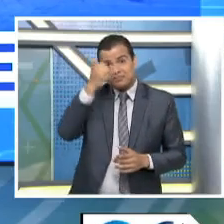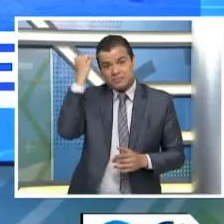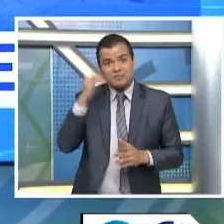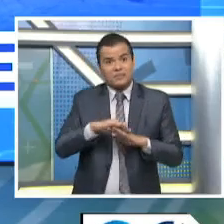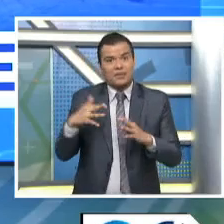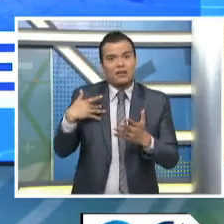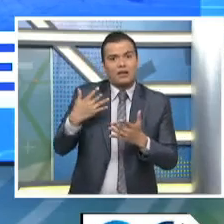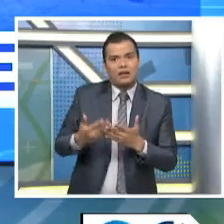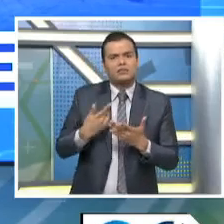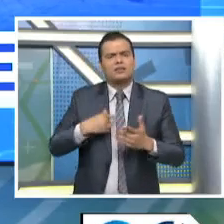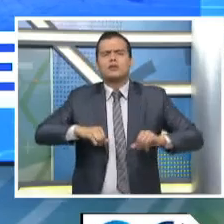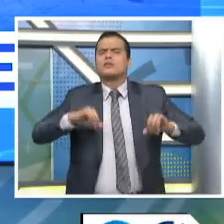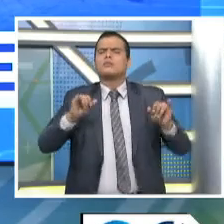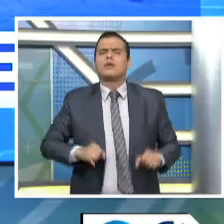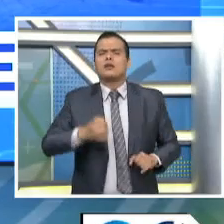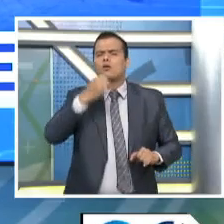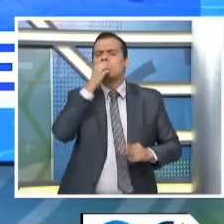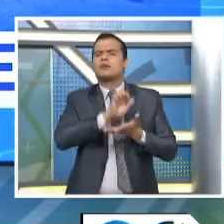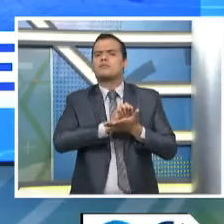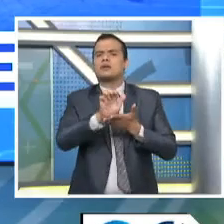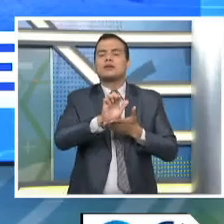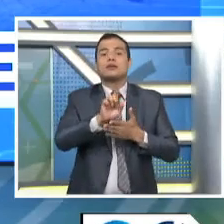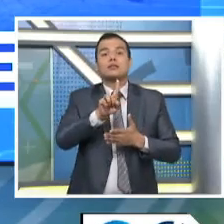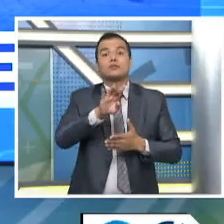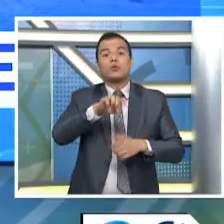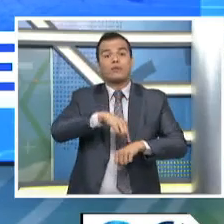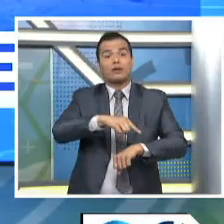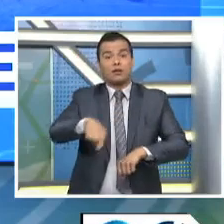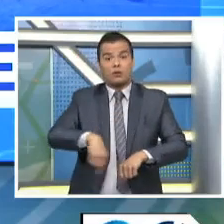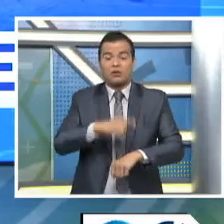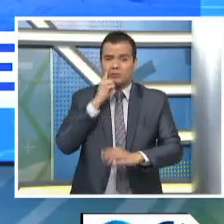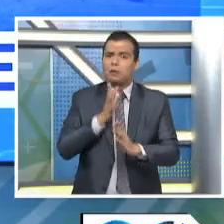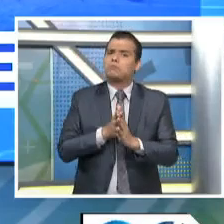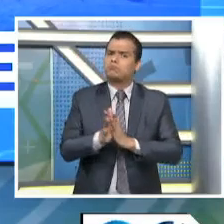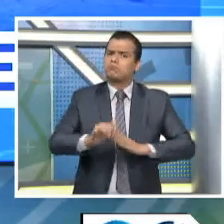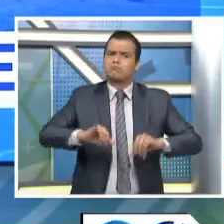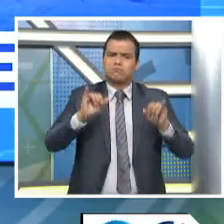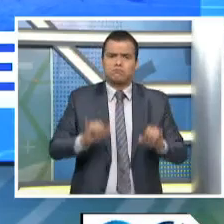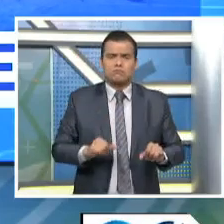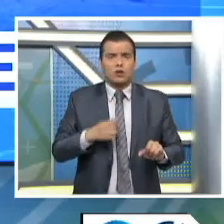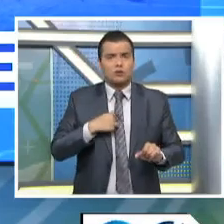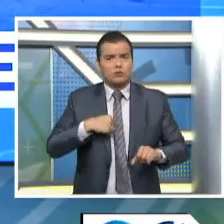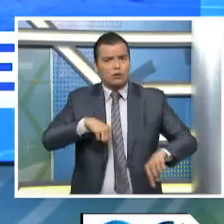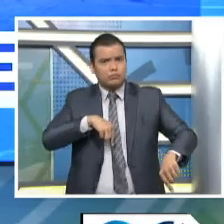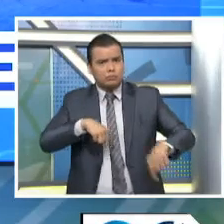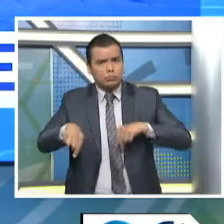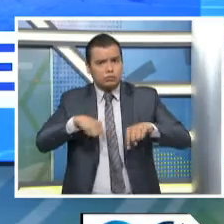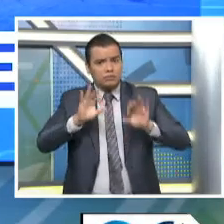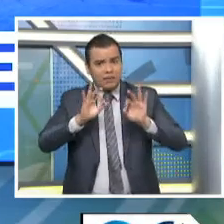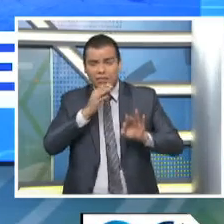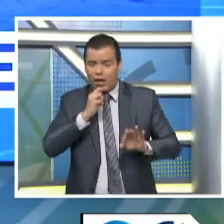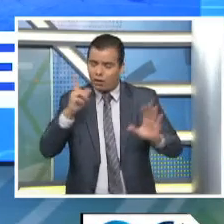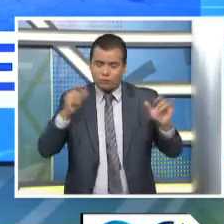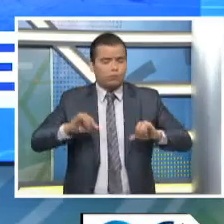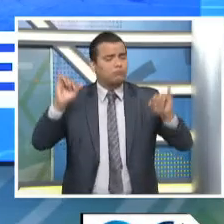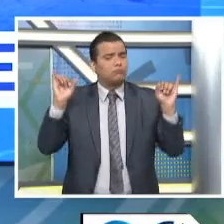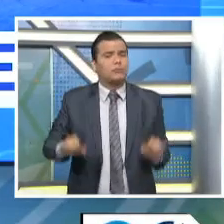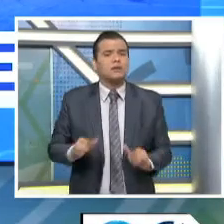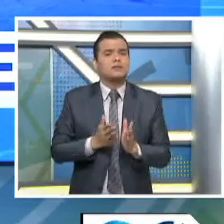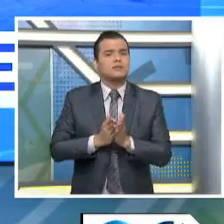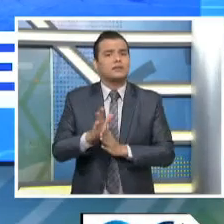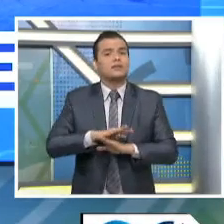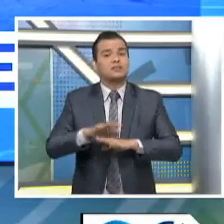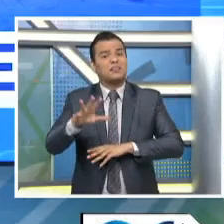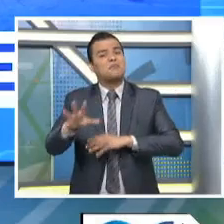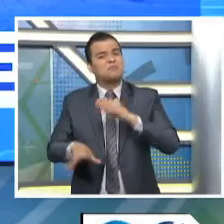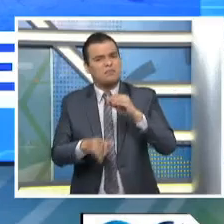completa 19 horas desde que se declaró en huelga de hambre y asegura que continuará hasta que no haya garantías para su ejercicio político.